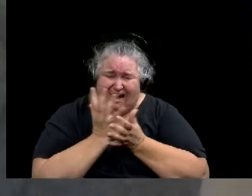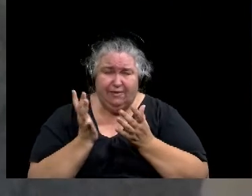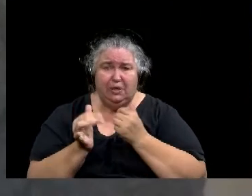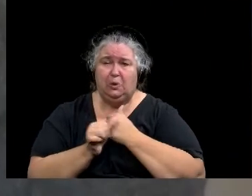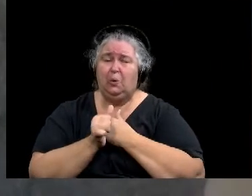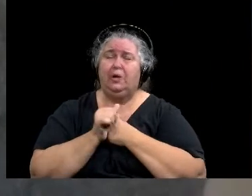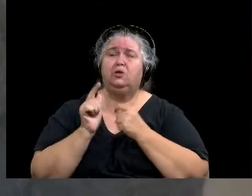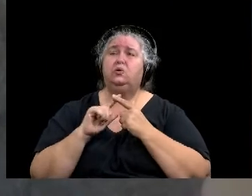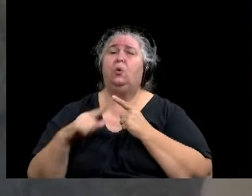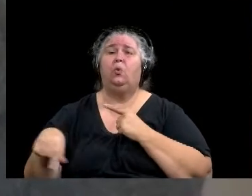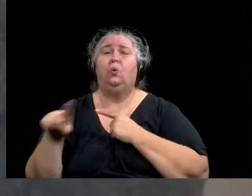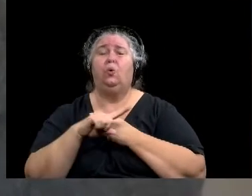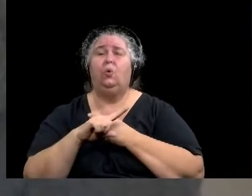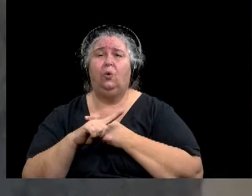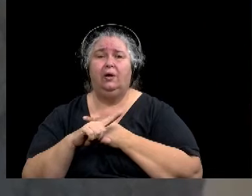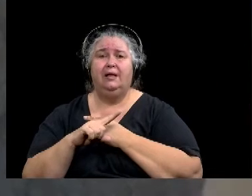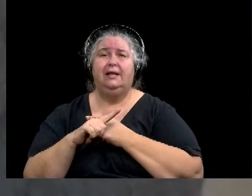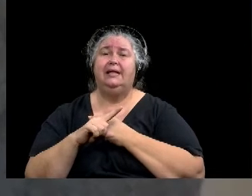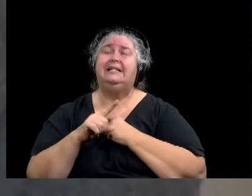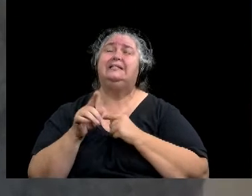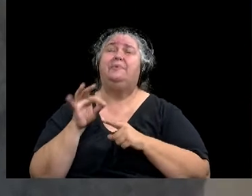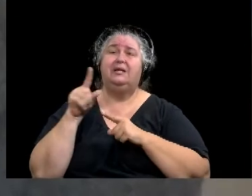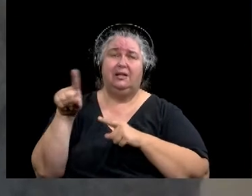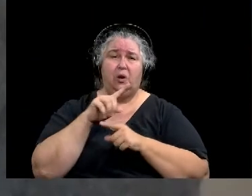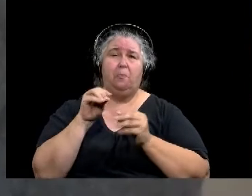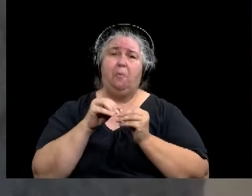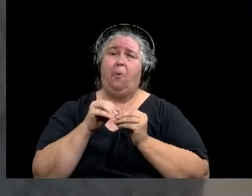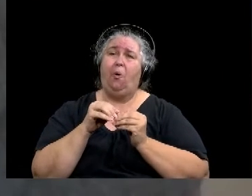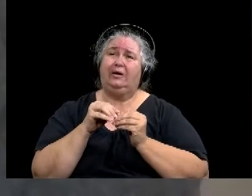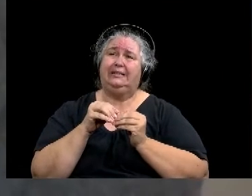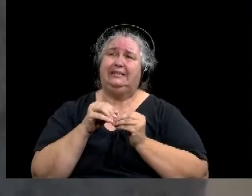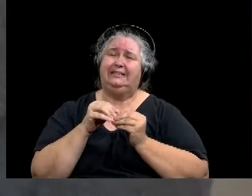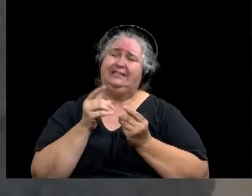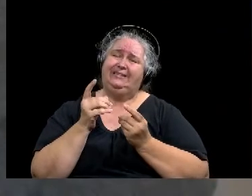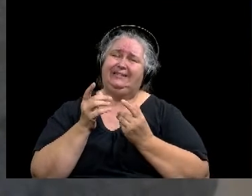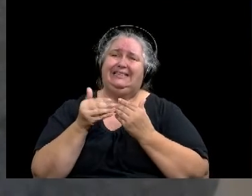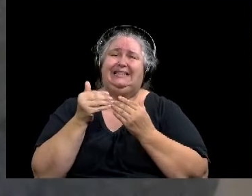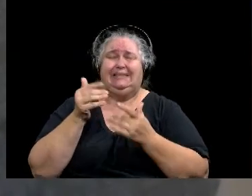riesgos que de las personas que ustedes estén